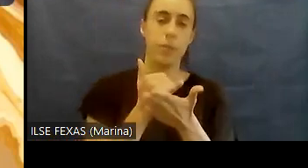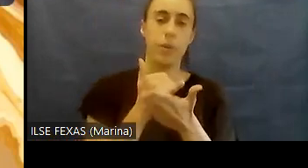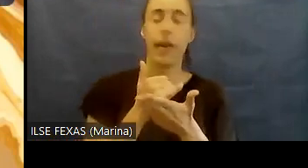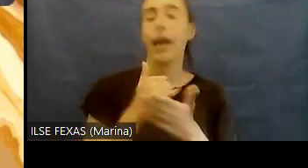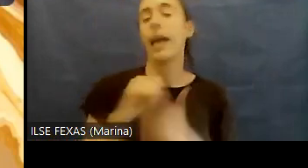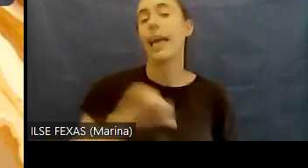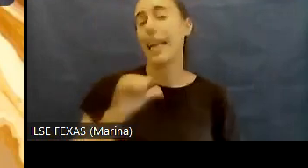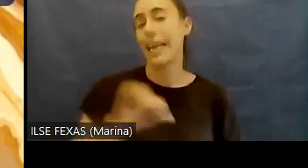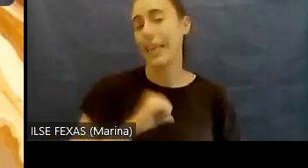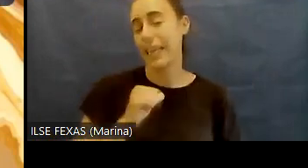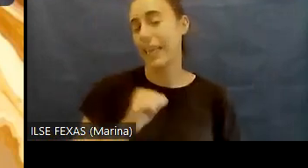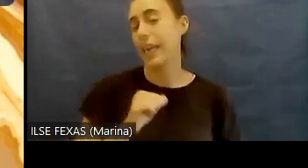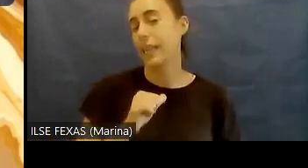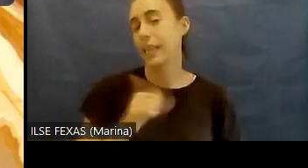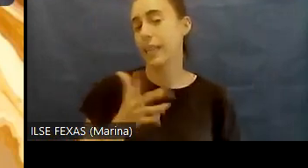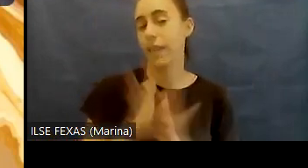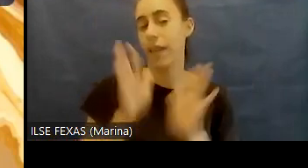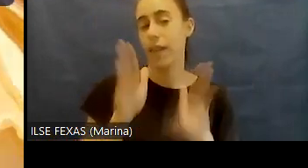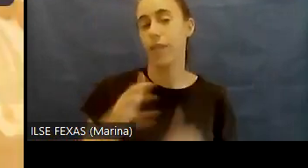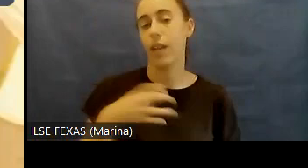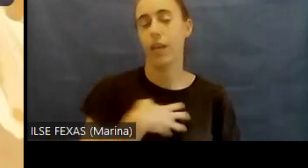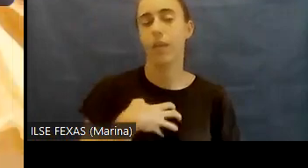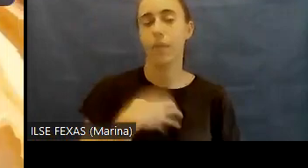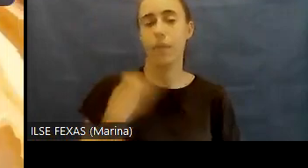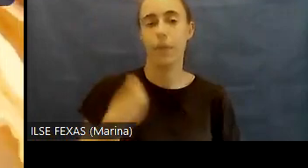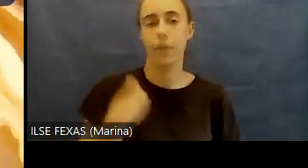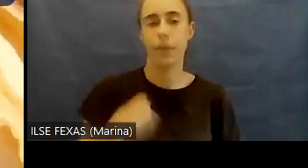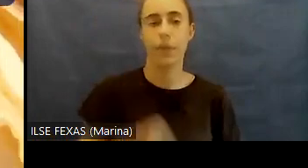podría deducir que también tiene esta función a nivel de humanos.